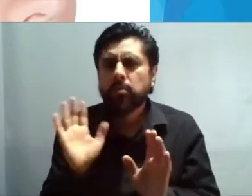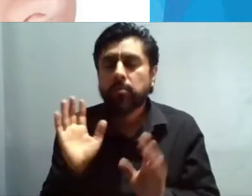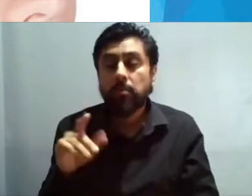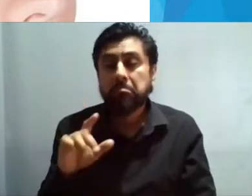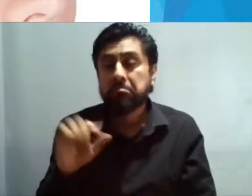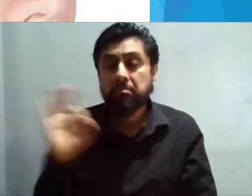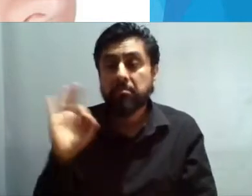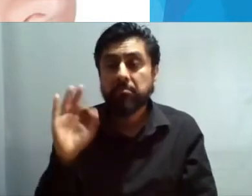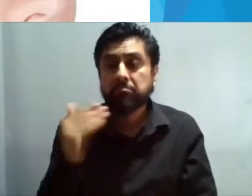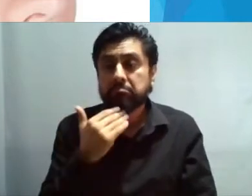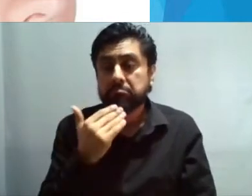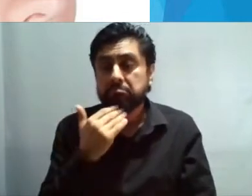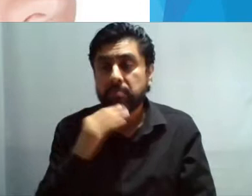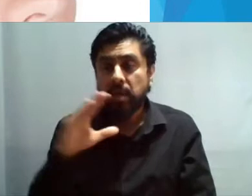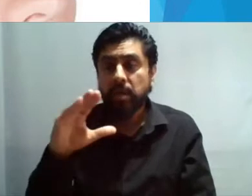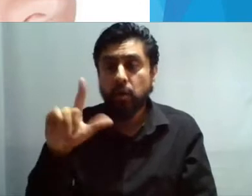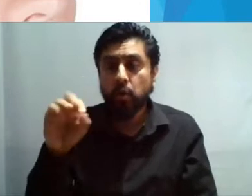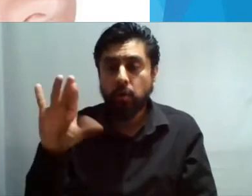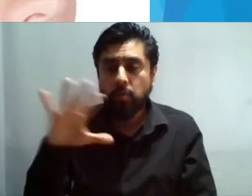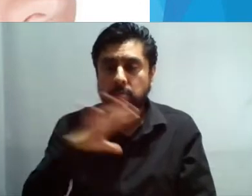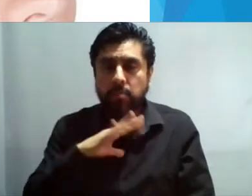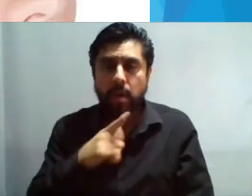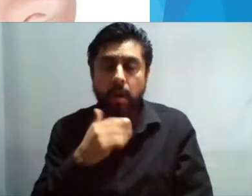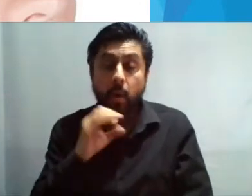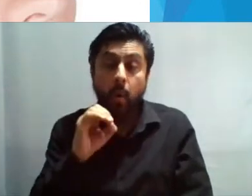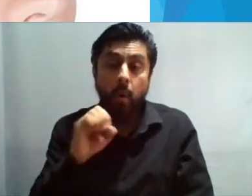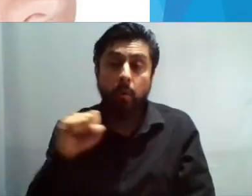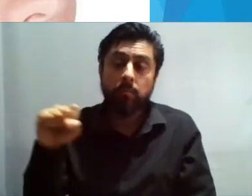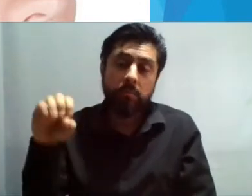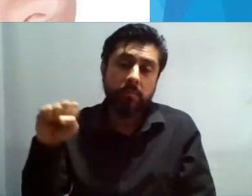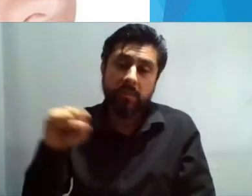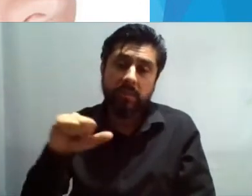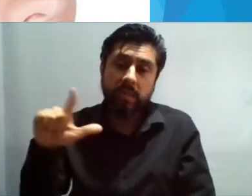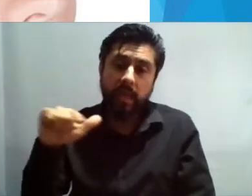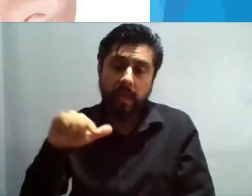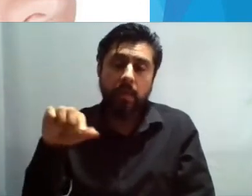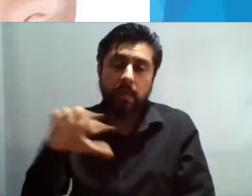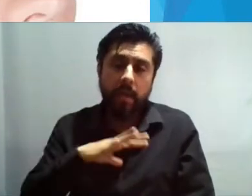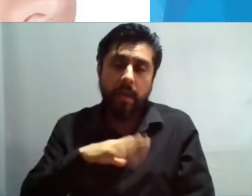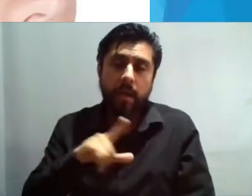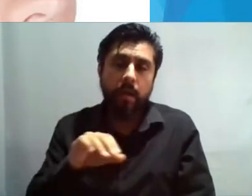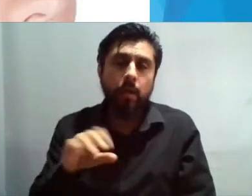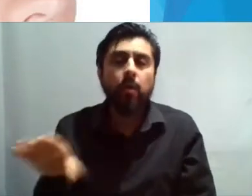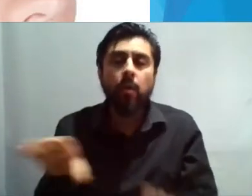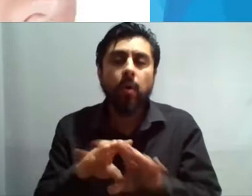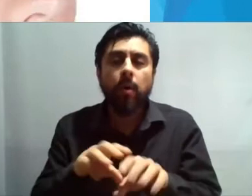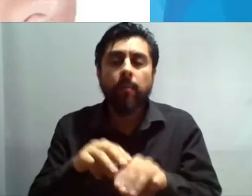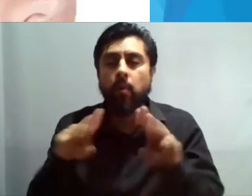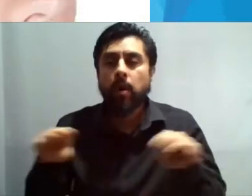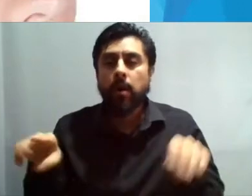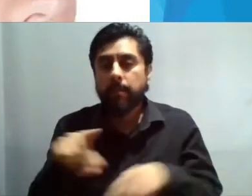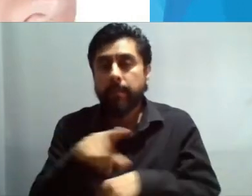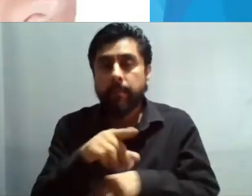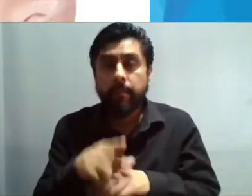tener mucho cloro o tener alta cantidad de sal, como en el caso del mar. Eso hace que la cerilla, la